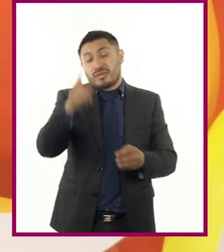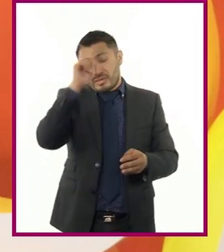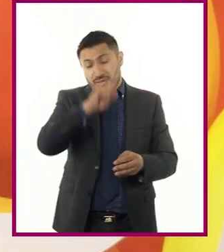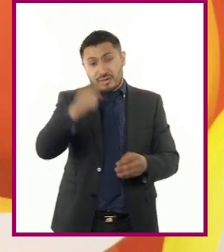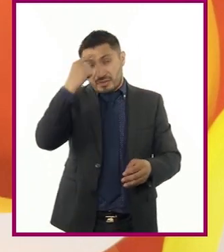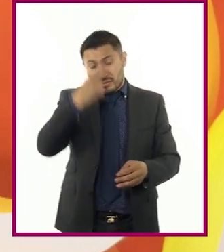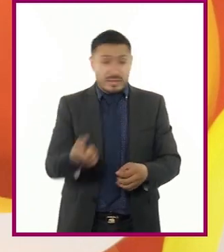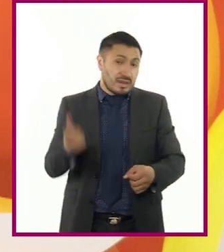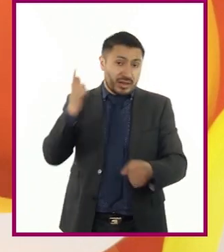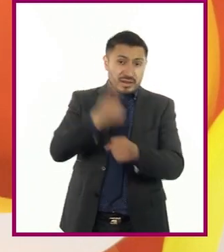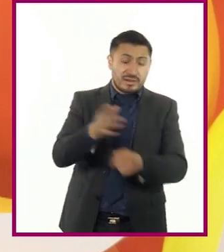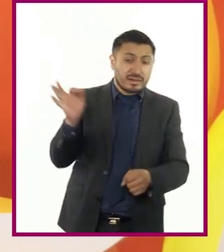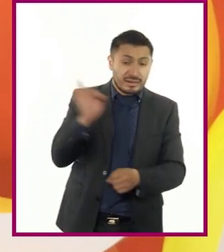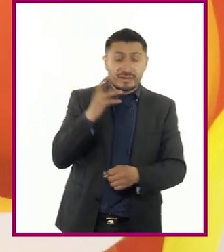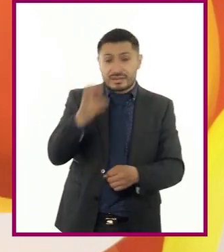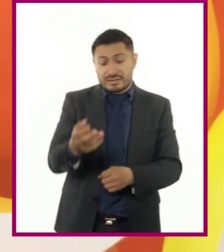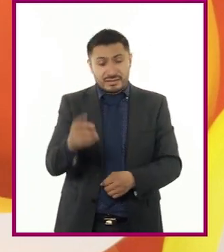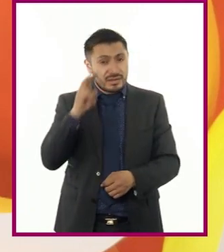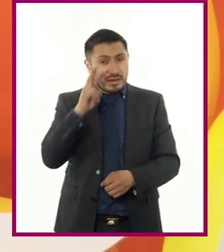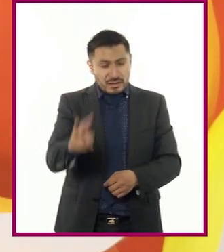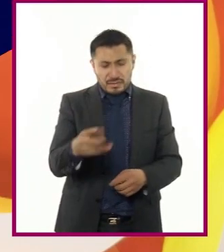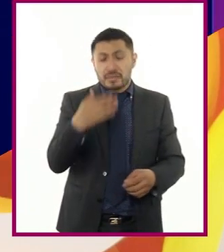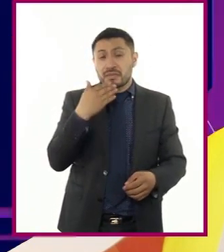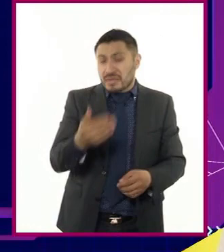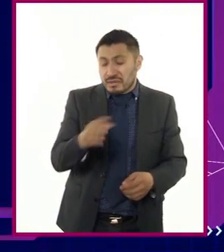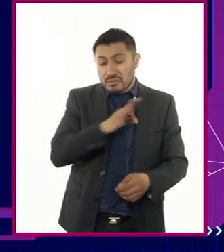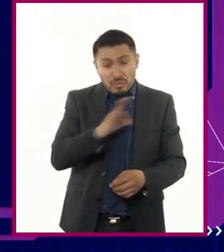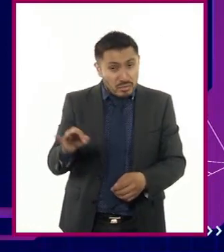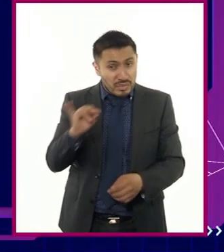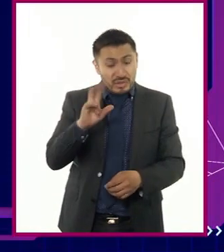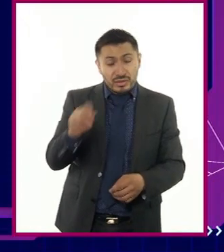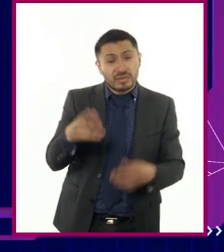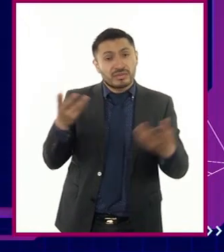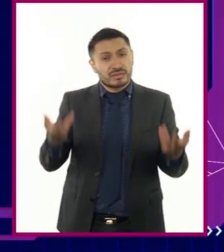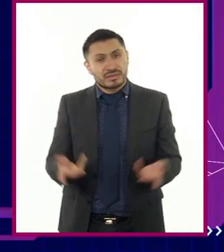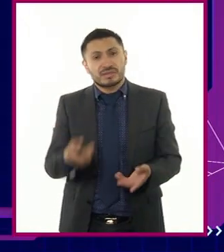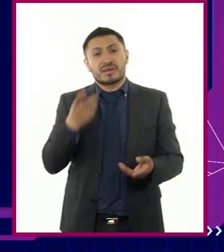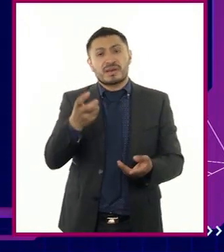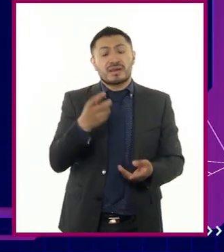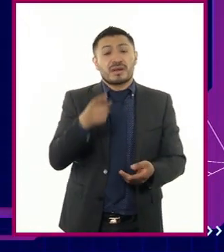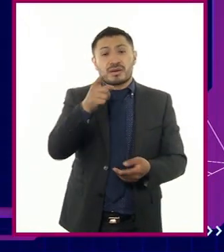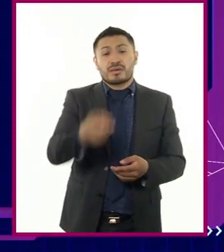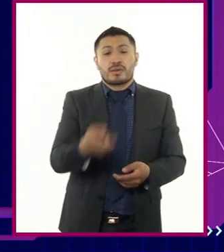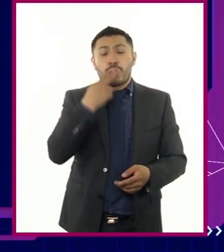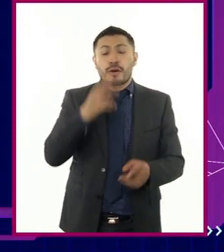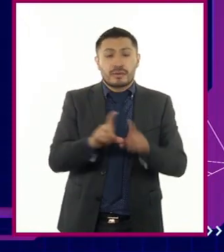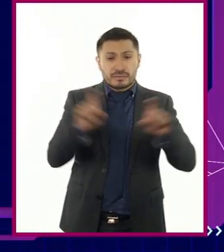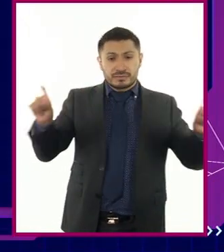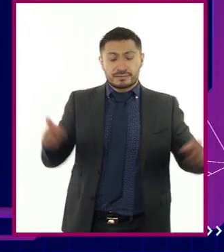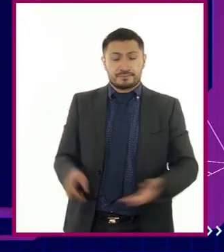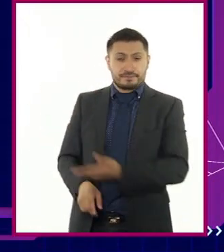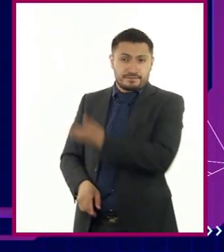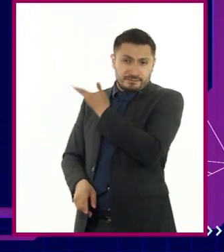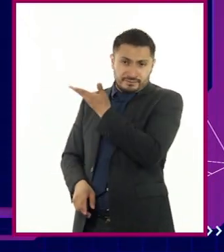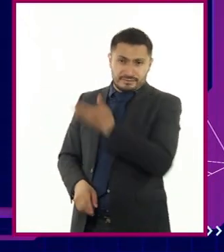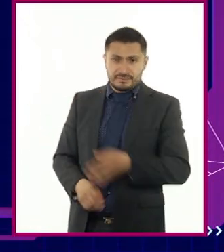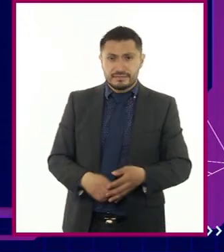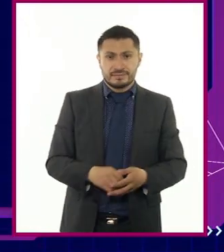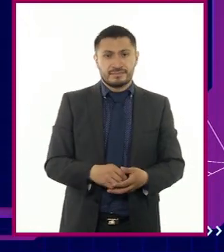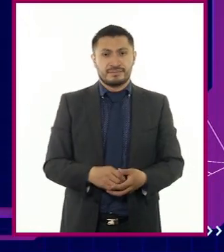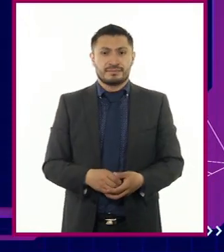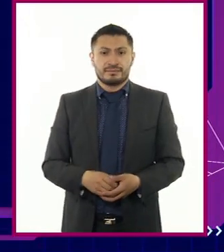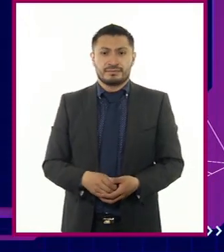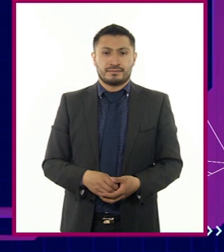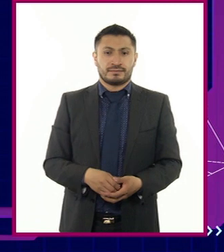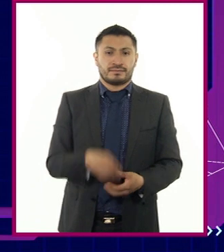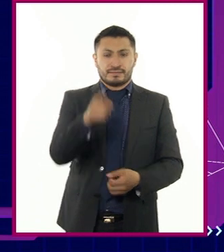humano? Para responder esta pregunta, es posible recurrir al esquema que muestra el espectro electromagnético